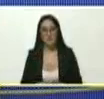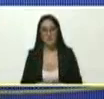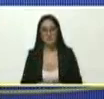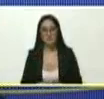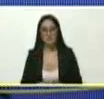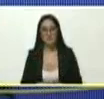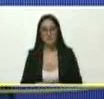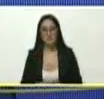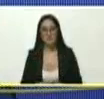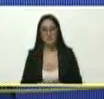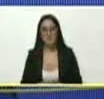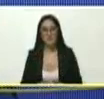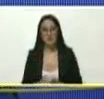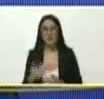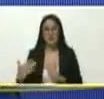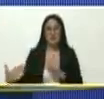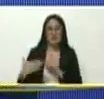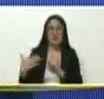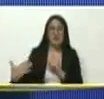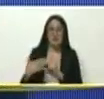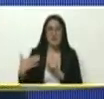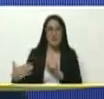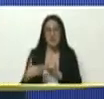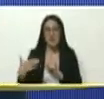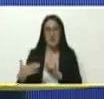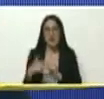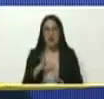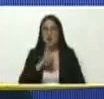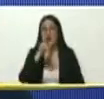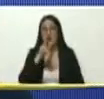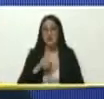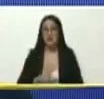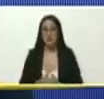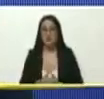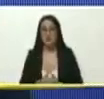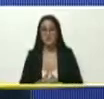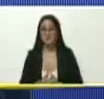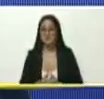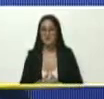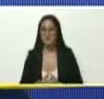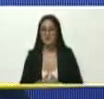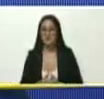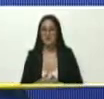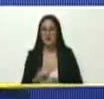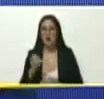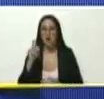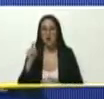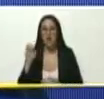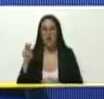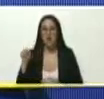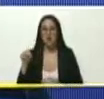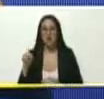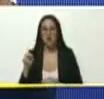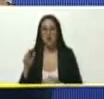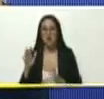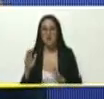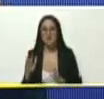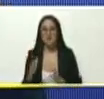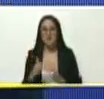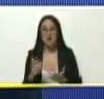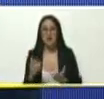Y que frente a las amenazas terribles del otoño y